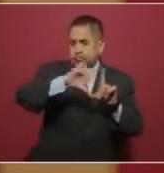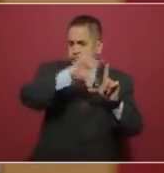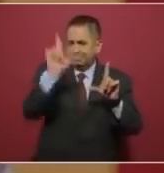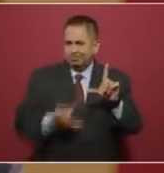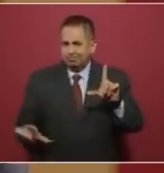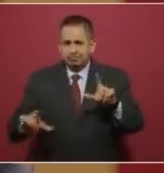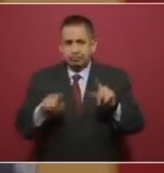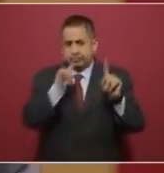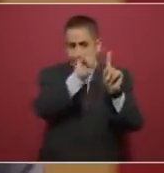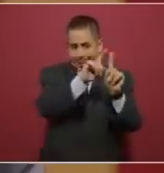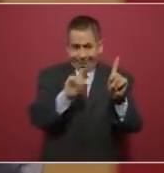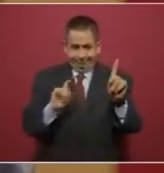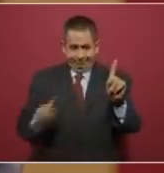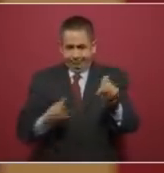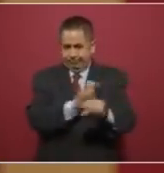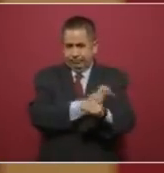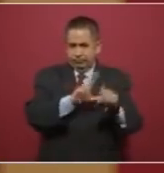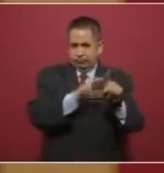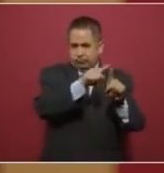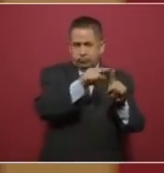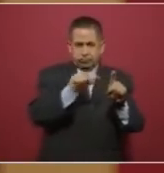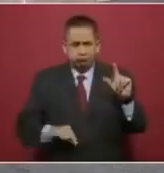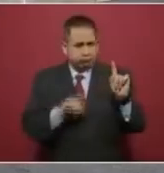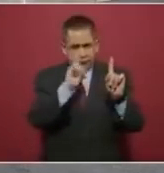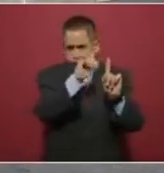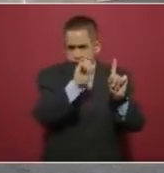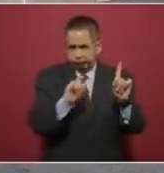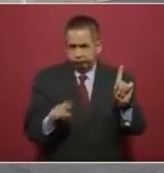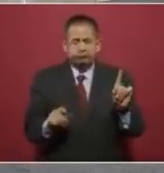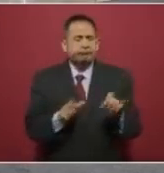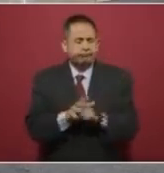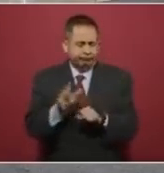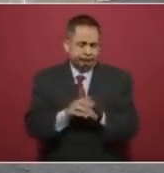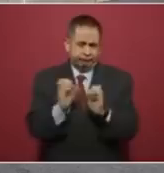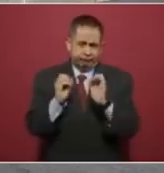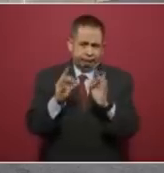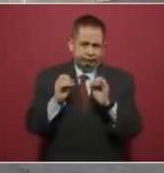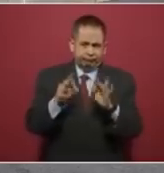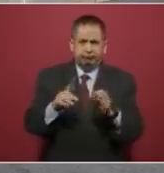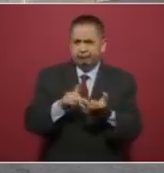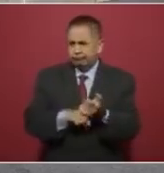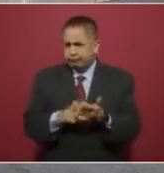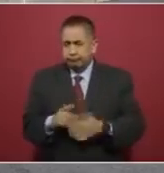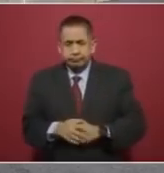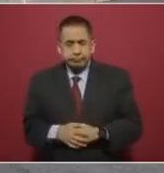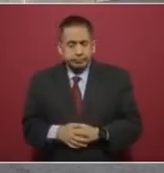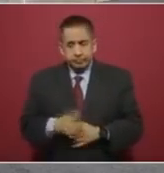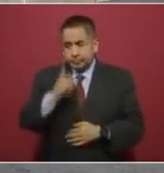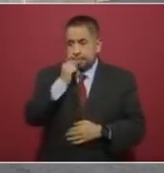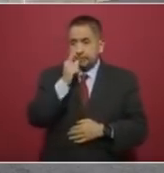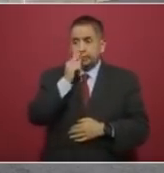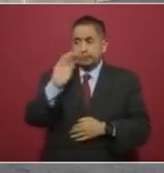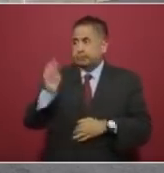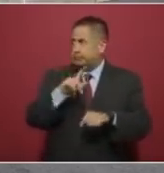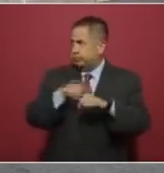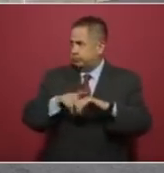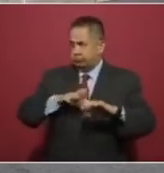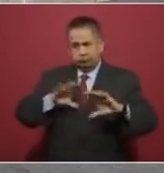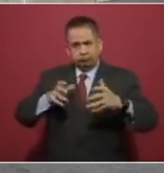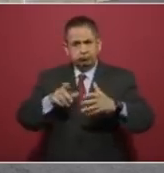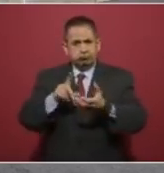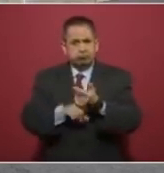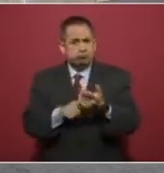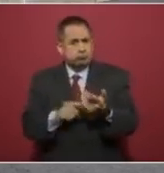coordinaciones para la seguridad pública el acuerdo marco se firmó en palacio nacional donde michelle bachelet